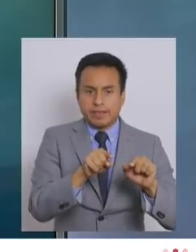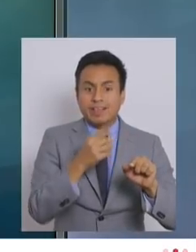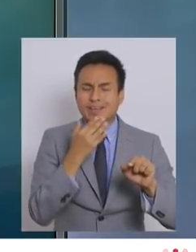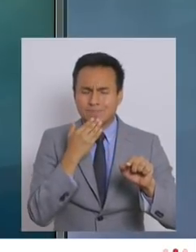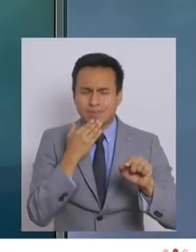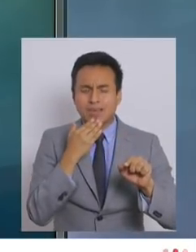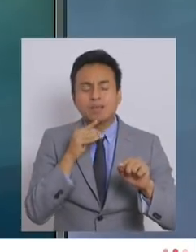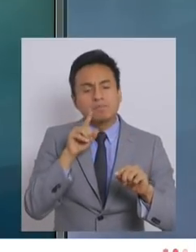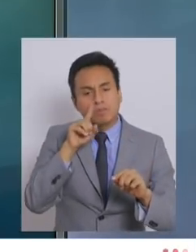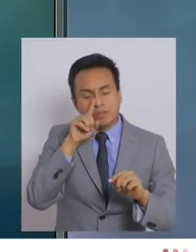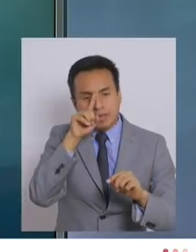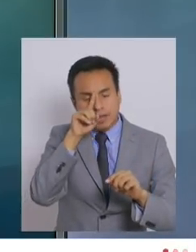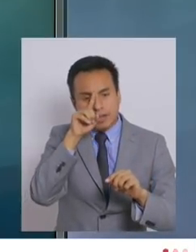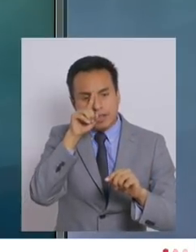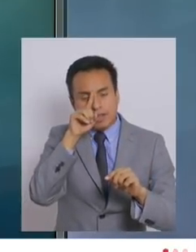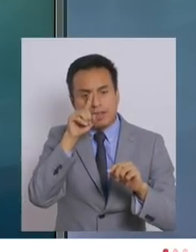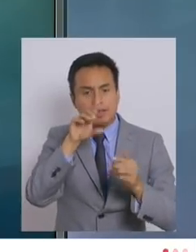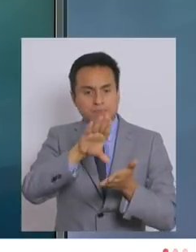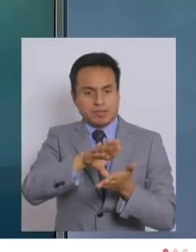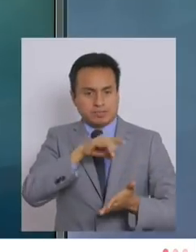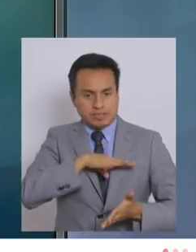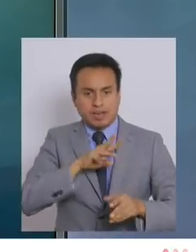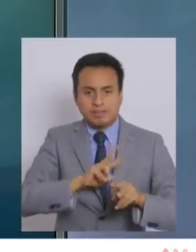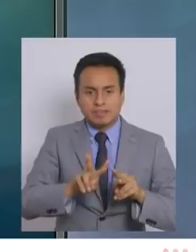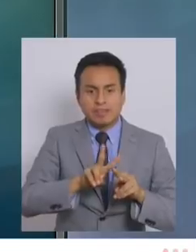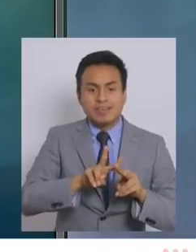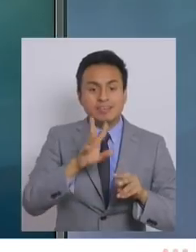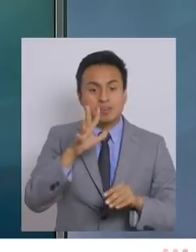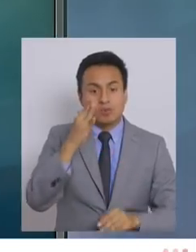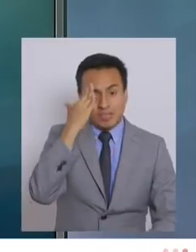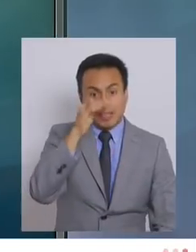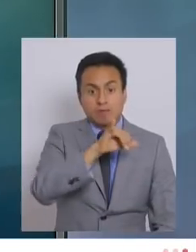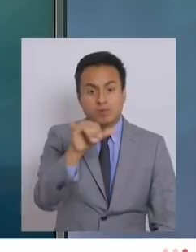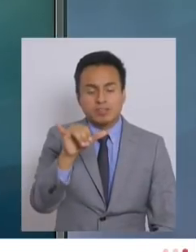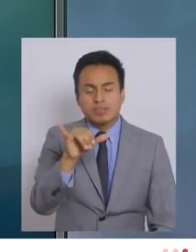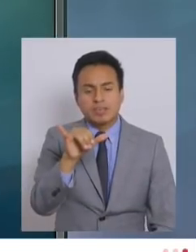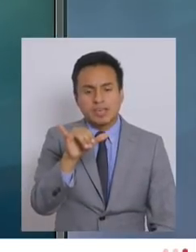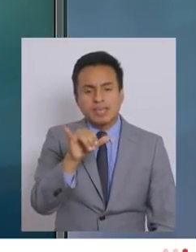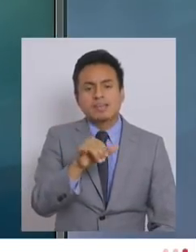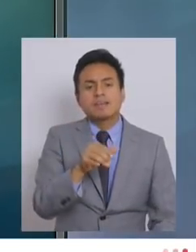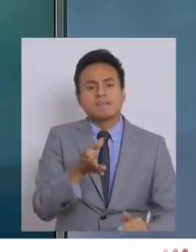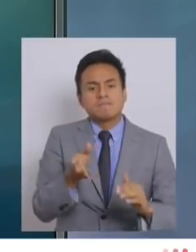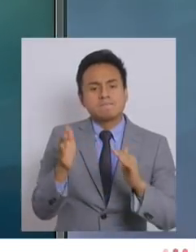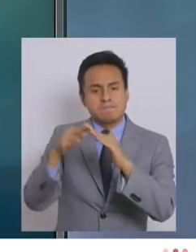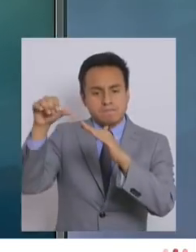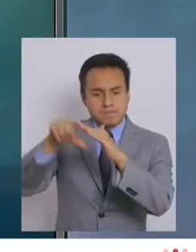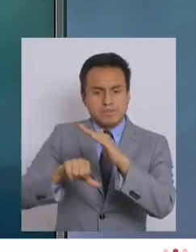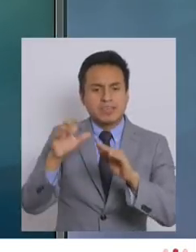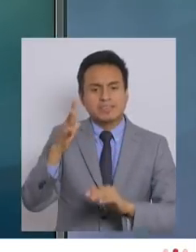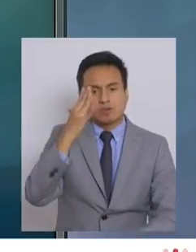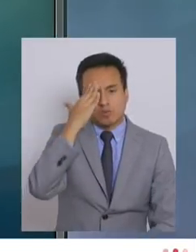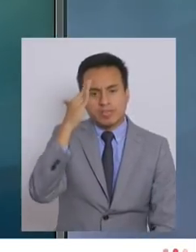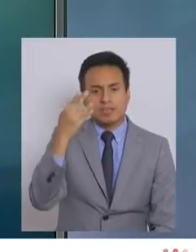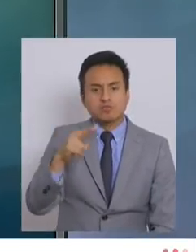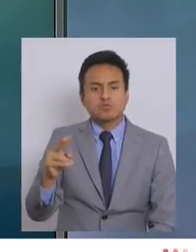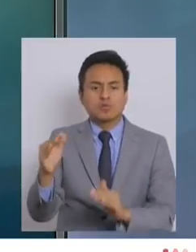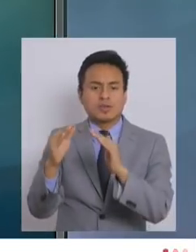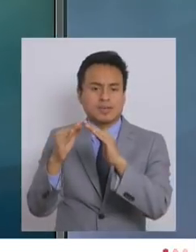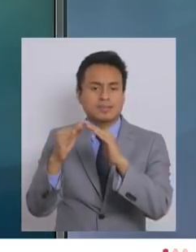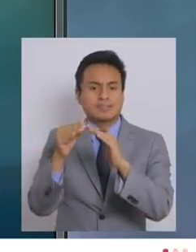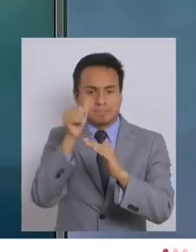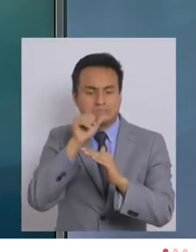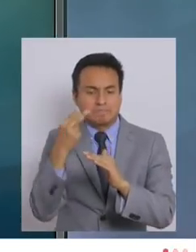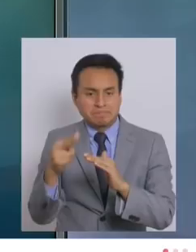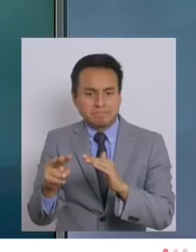hacerse un pcr aquí en nuestro país y luego de esos cinco días deben continuar los otros cinco días en su residencia